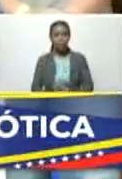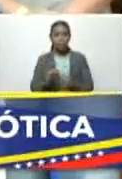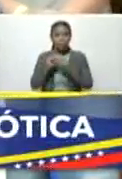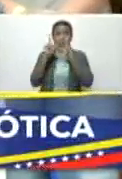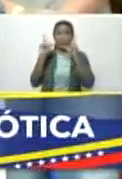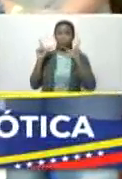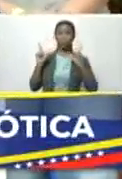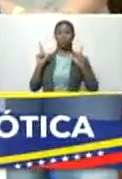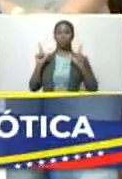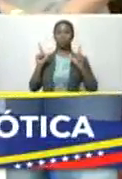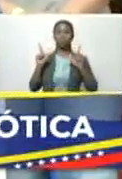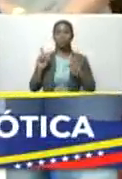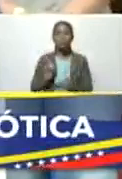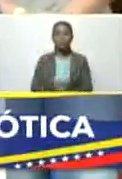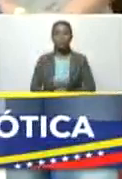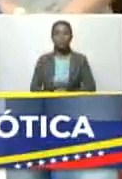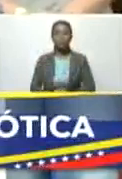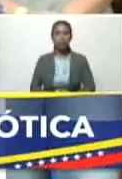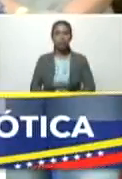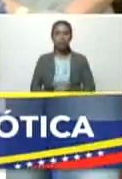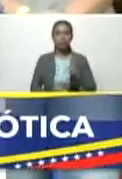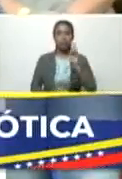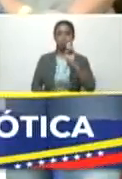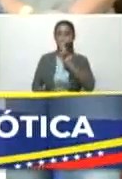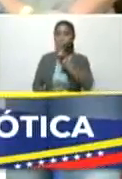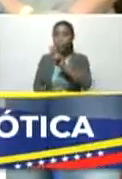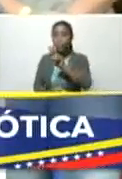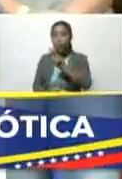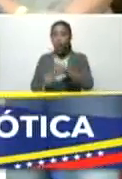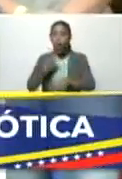impresionante ver esta juventud.